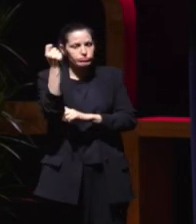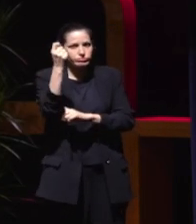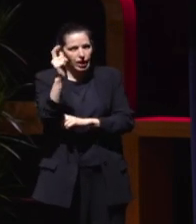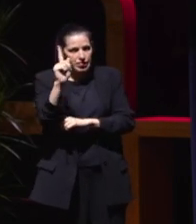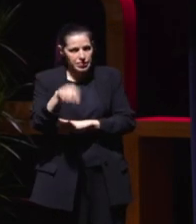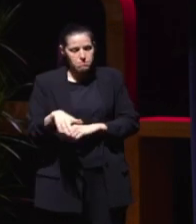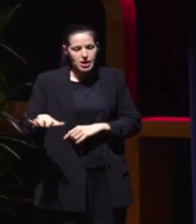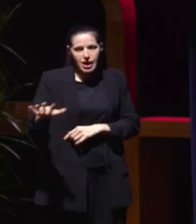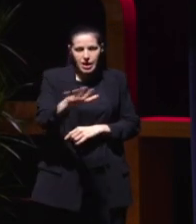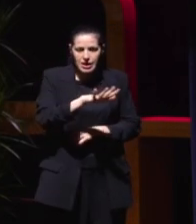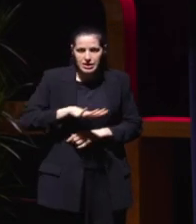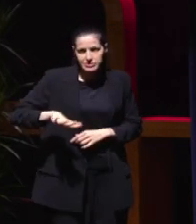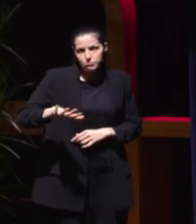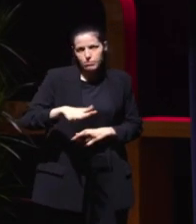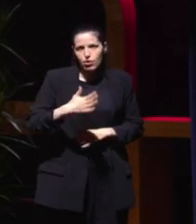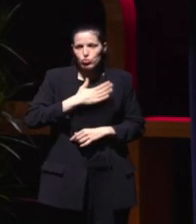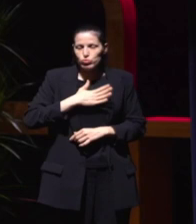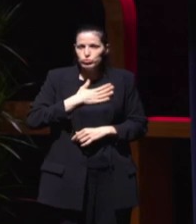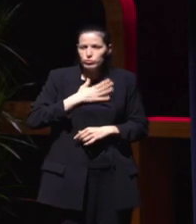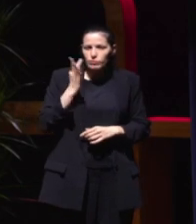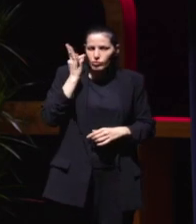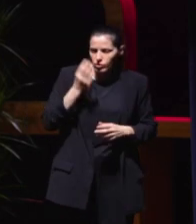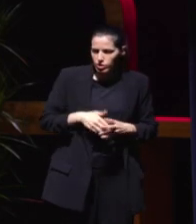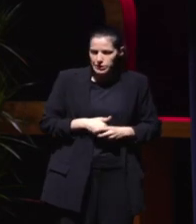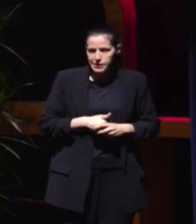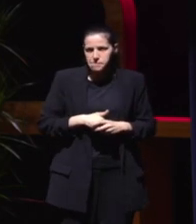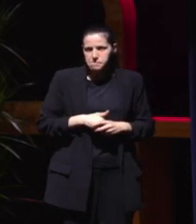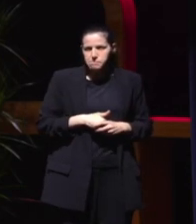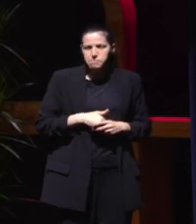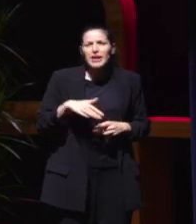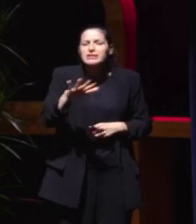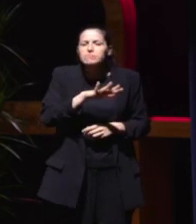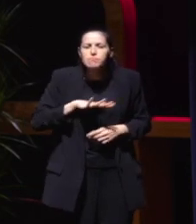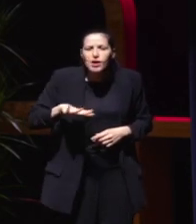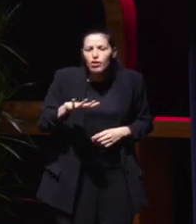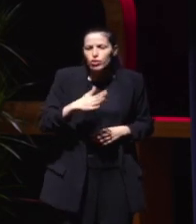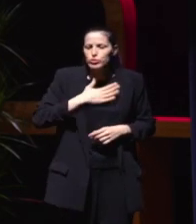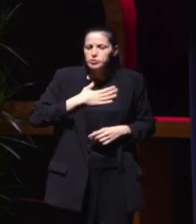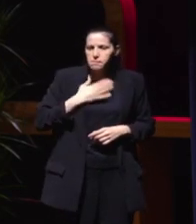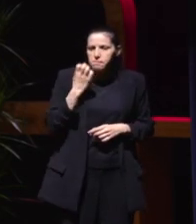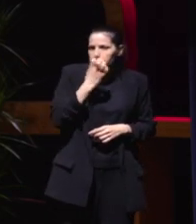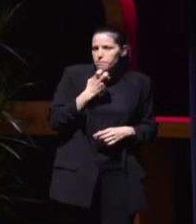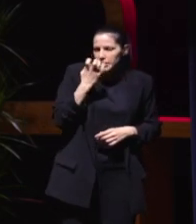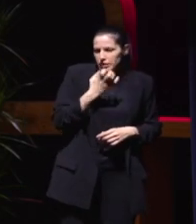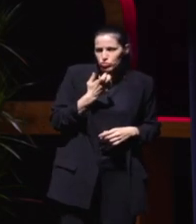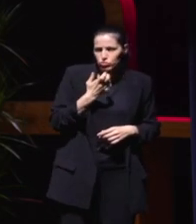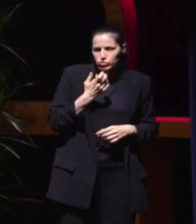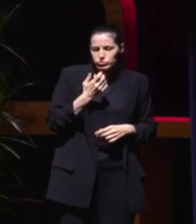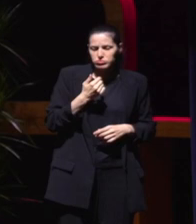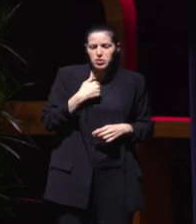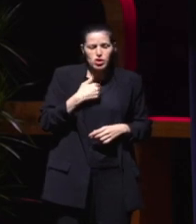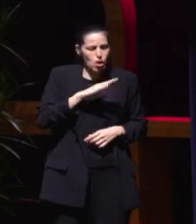esos espacios que son míticos para nosotras que hemos que estamos aquí como yo cuando era pequeña como diciendo